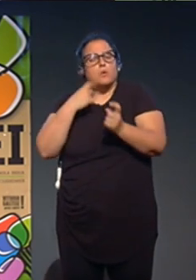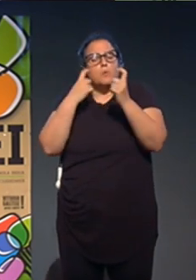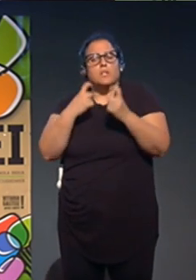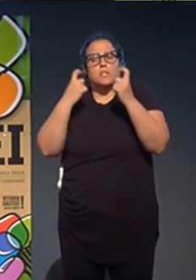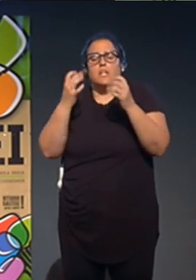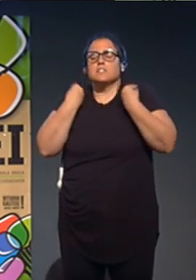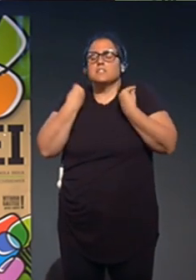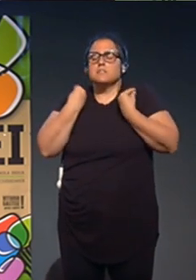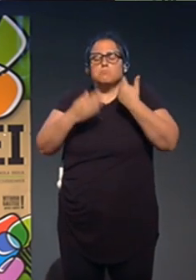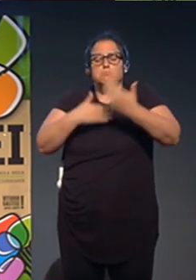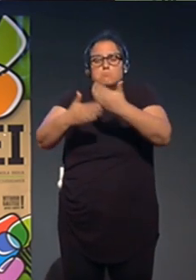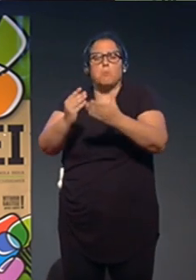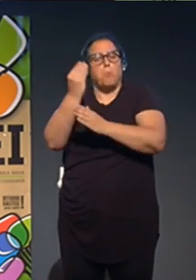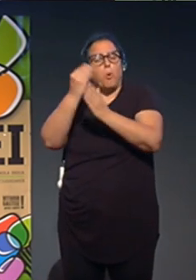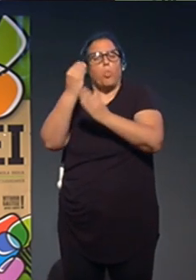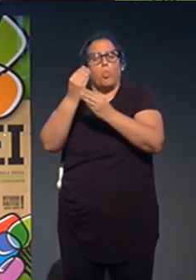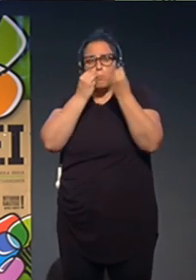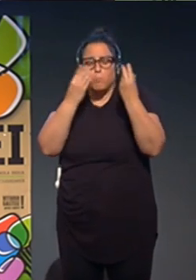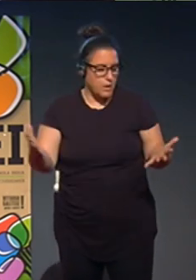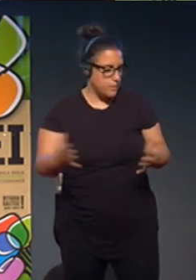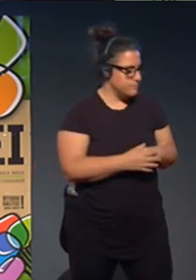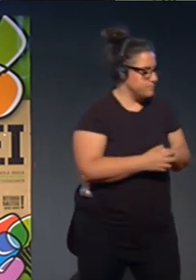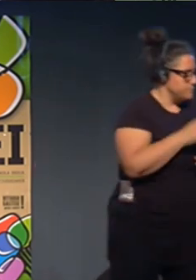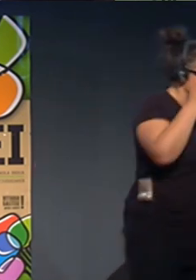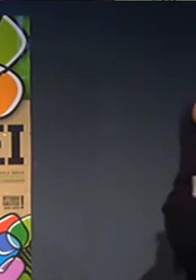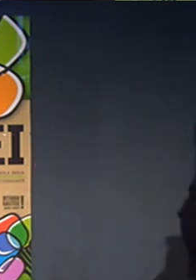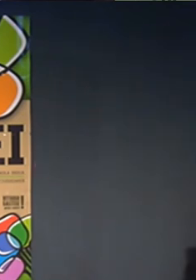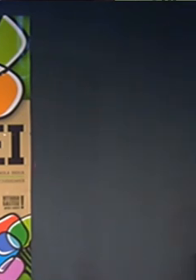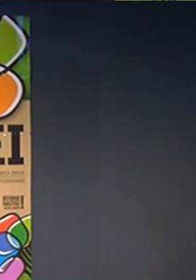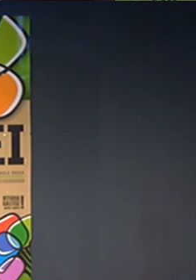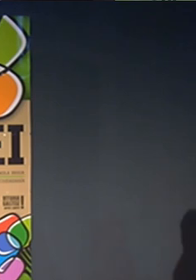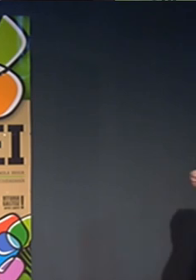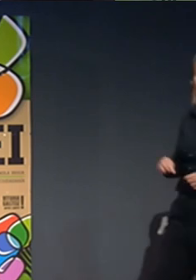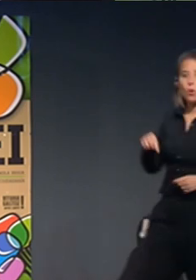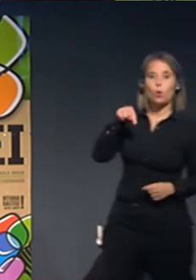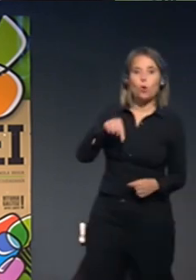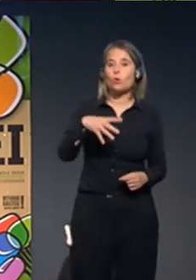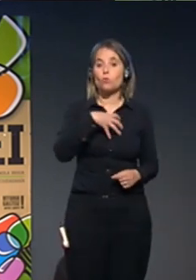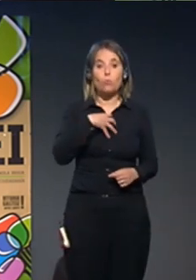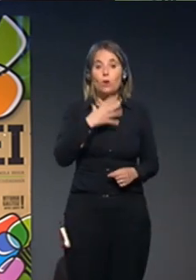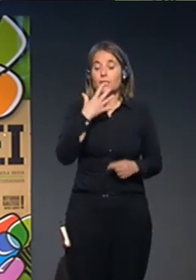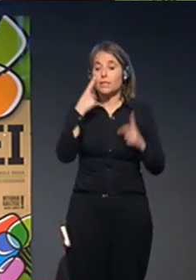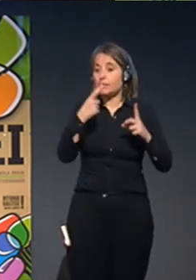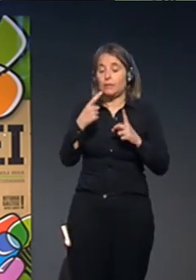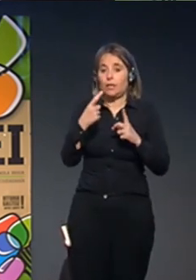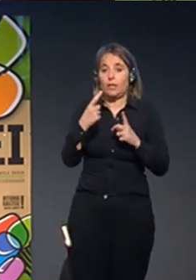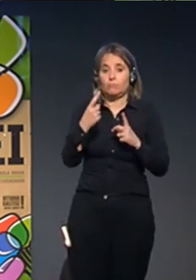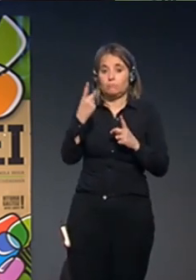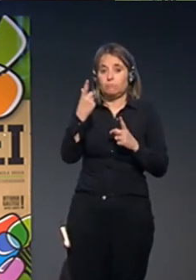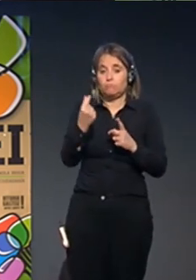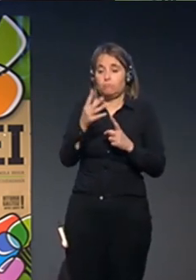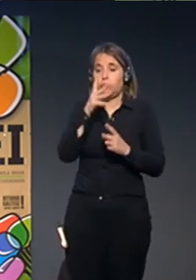siempre vivas y muy productivas hoy no puede porque se intenta hacer eso se ruina justamente porque está